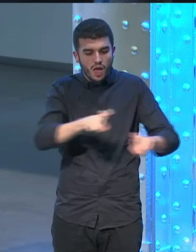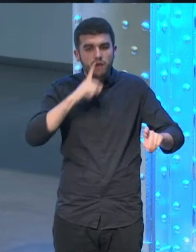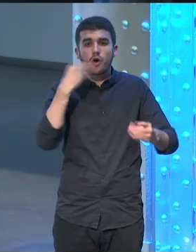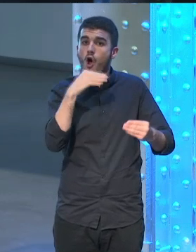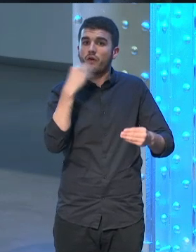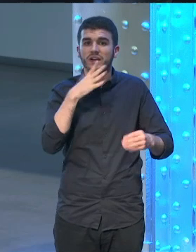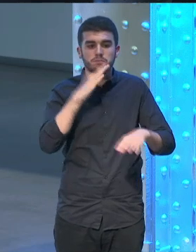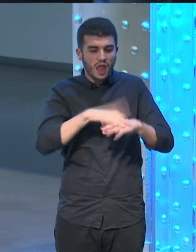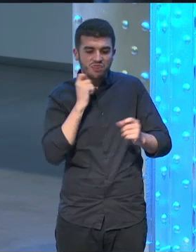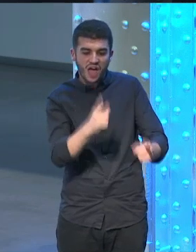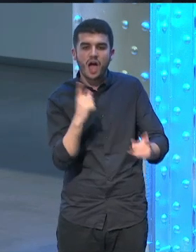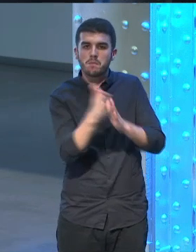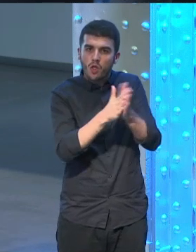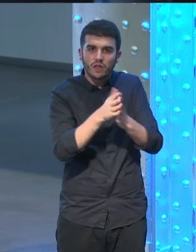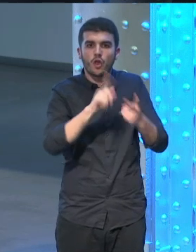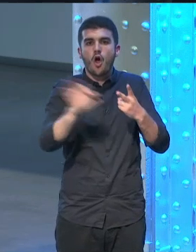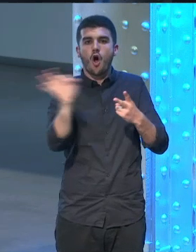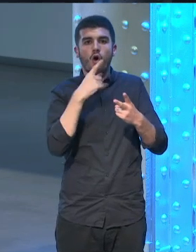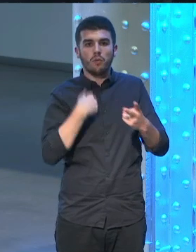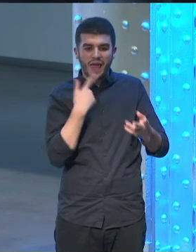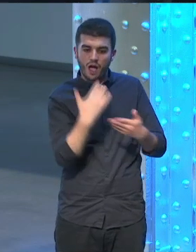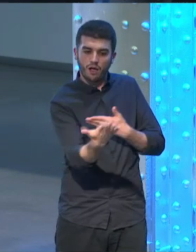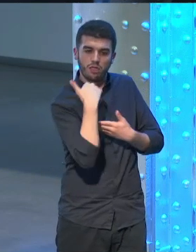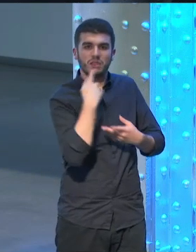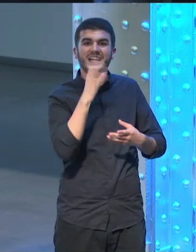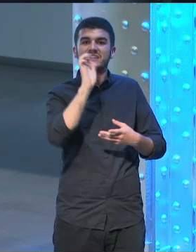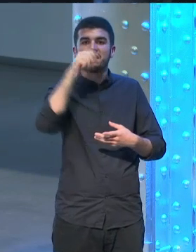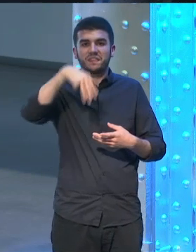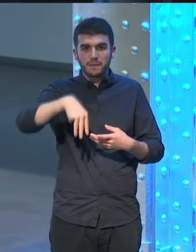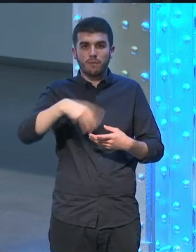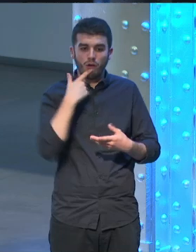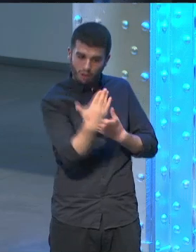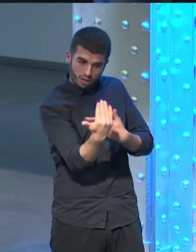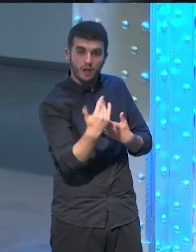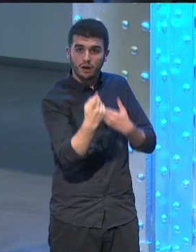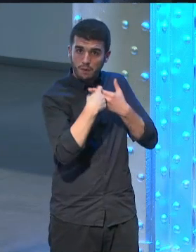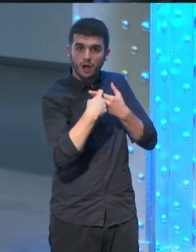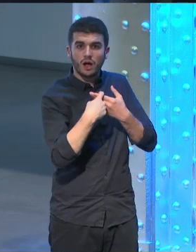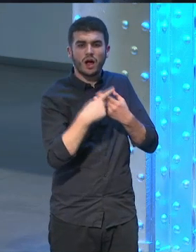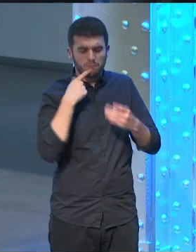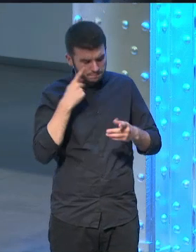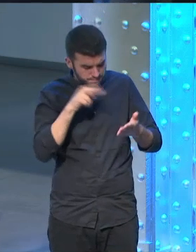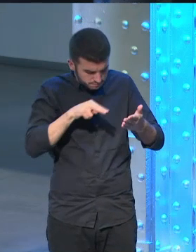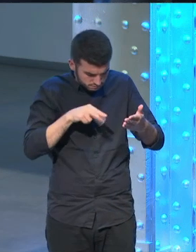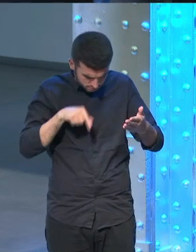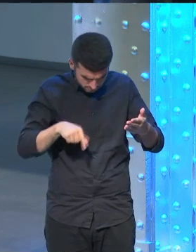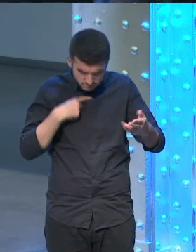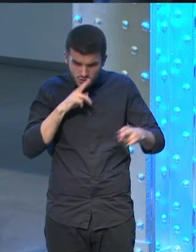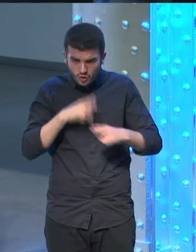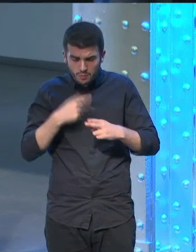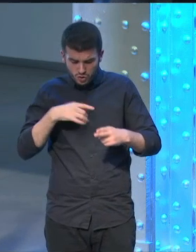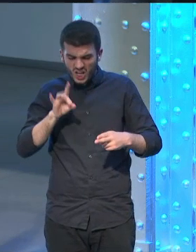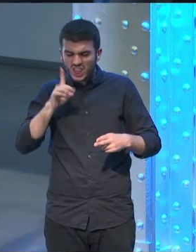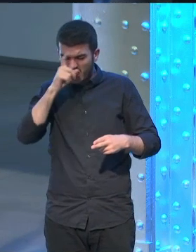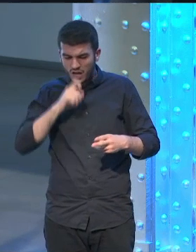para motivarlas e incentivarlas a que estén. Leyendo un poquito más adelante, dice, mi nombre es Juliana Volker, tengo